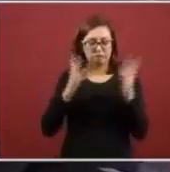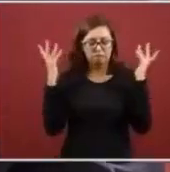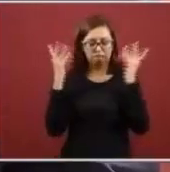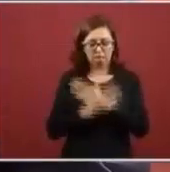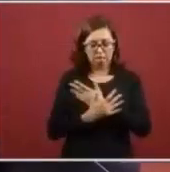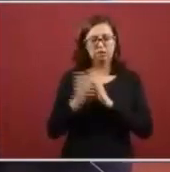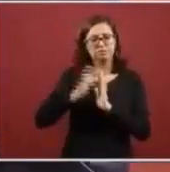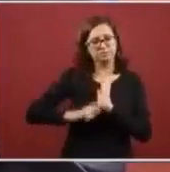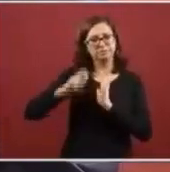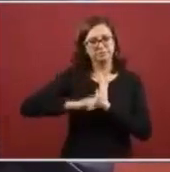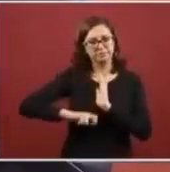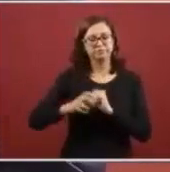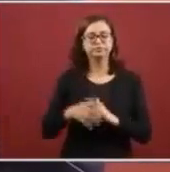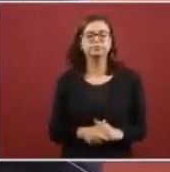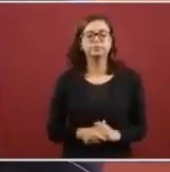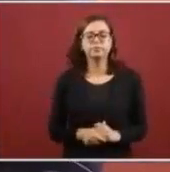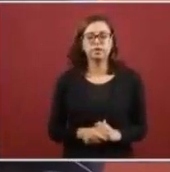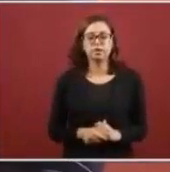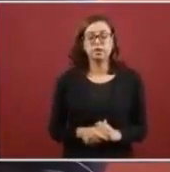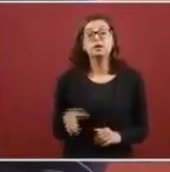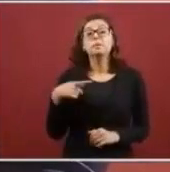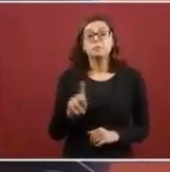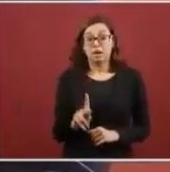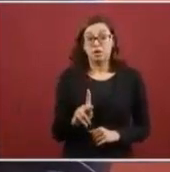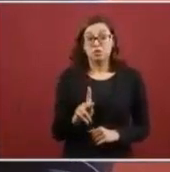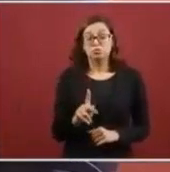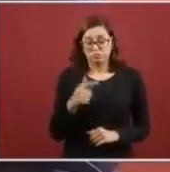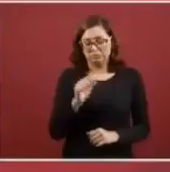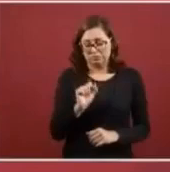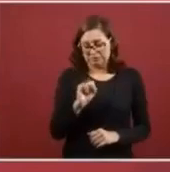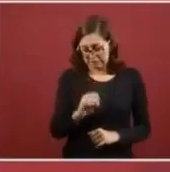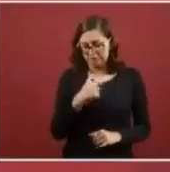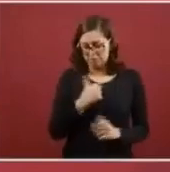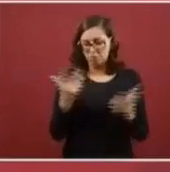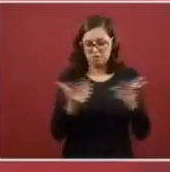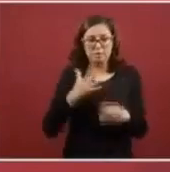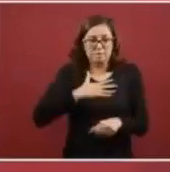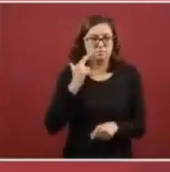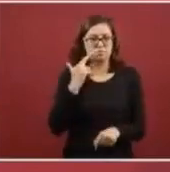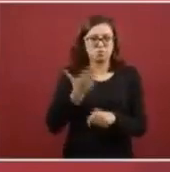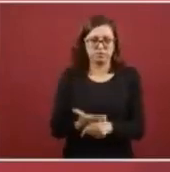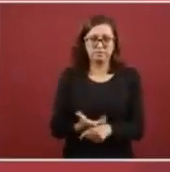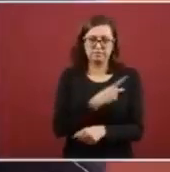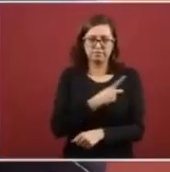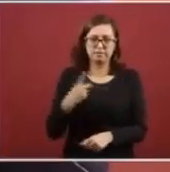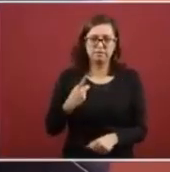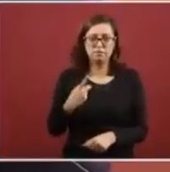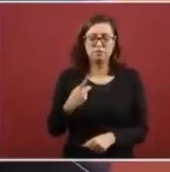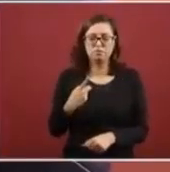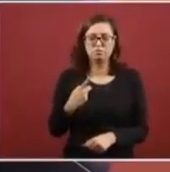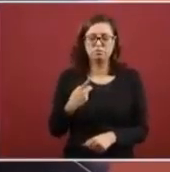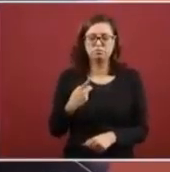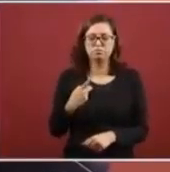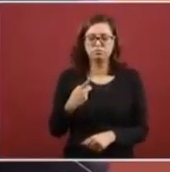Lo que sí voy a hacer, porque me corresponde, es que